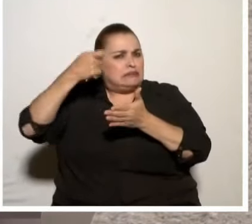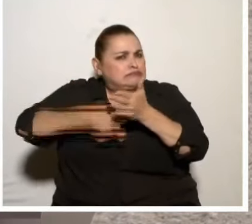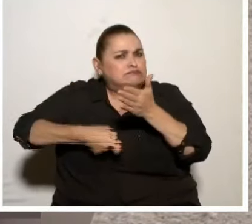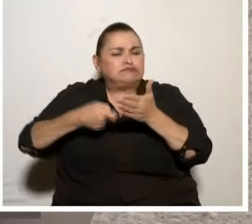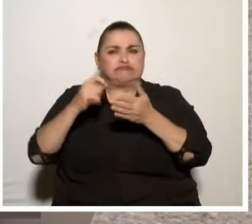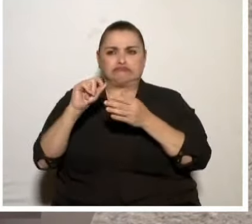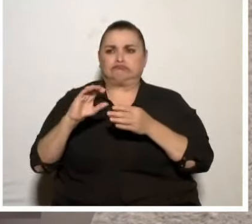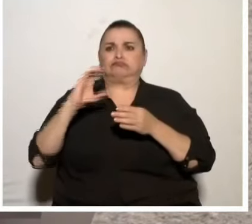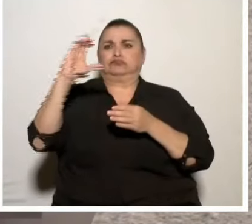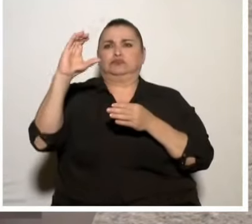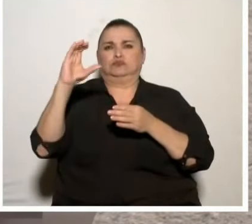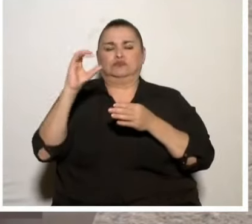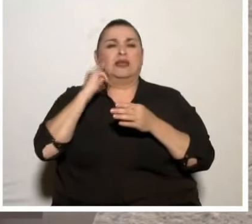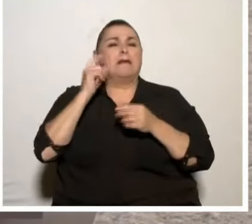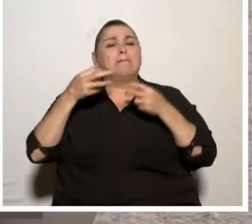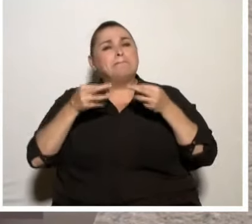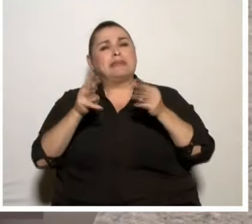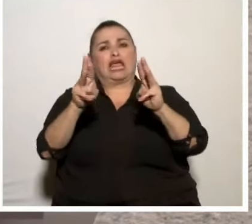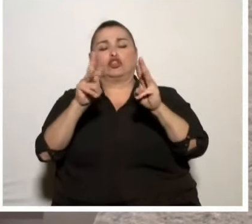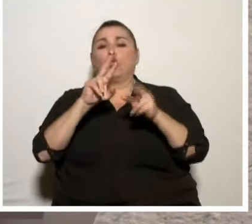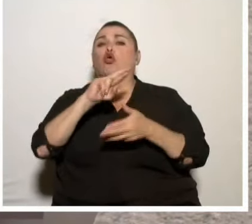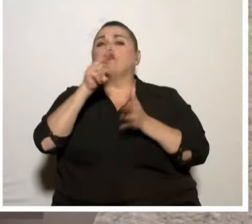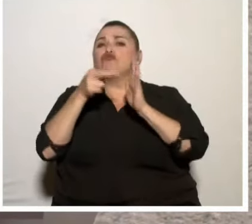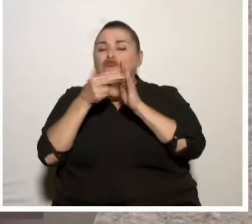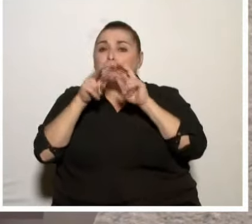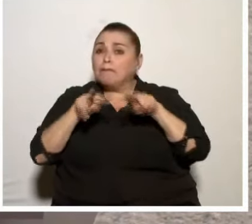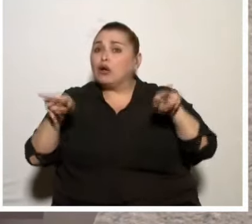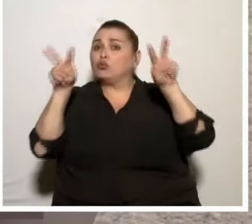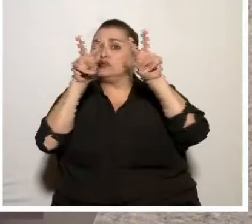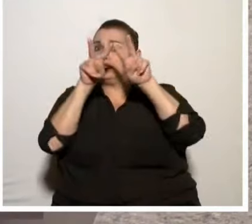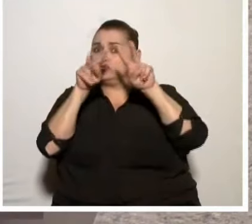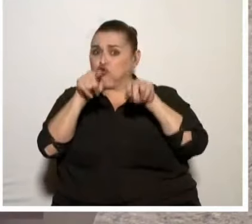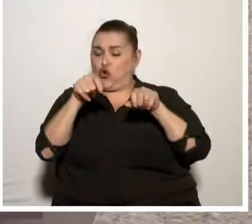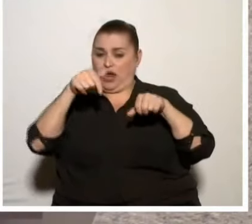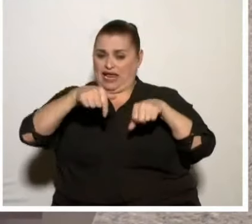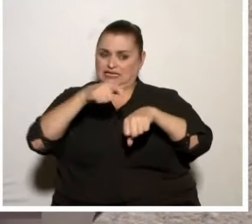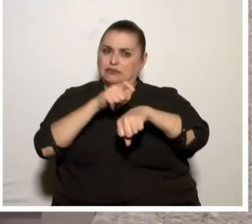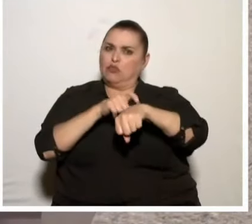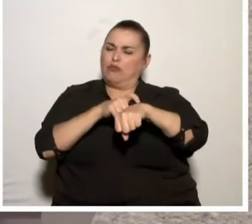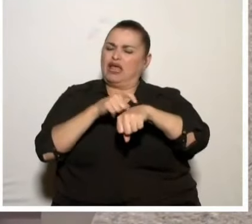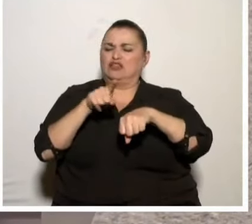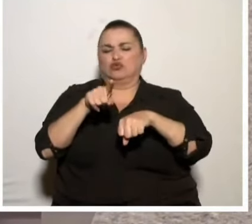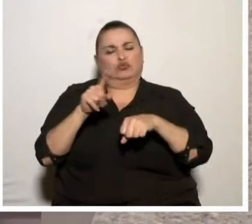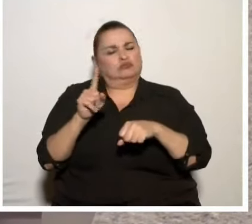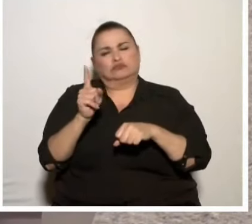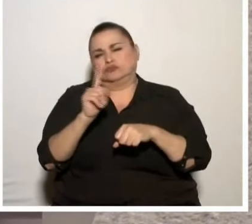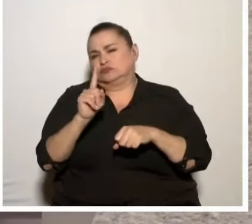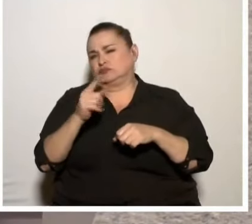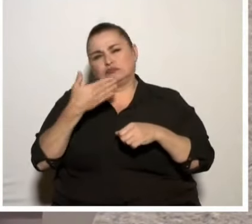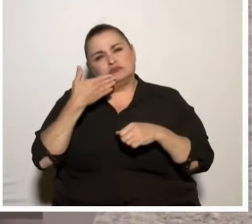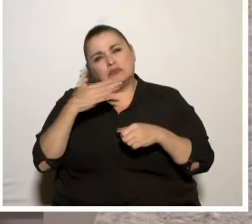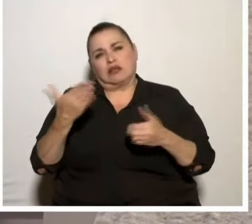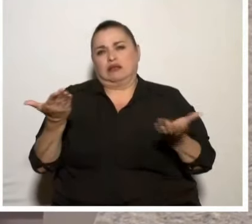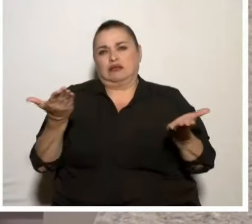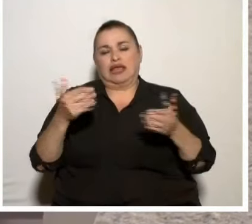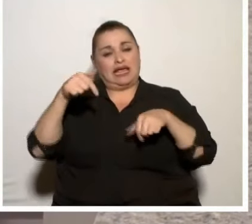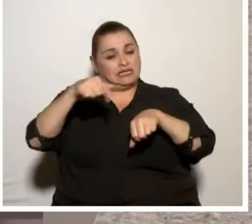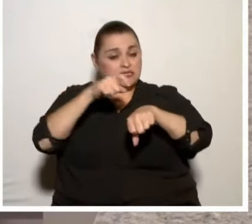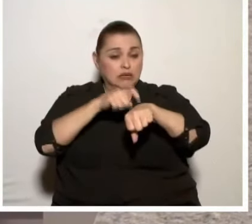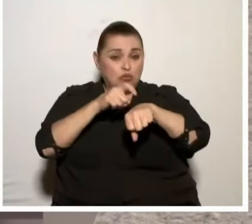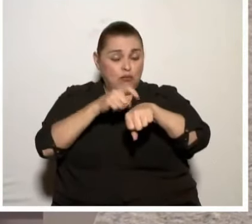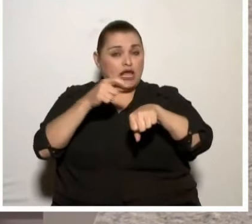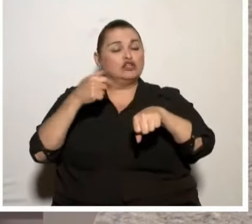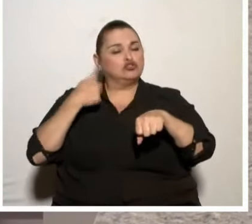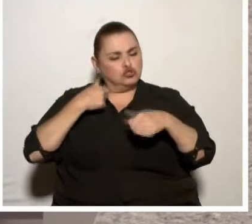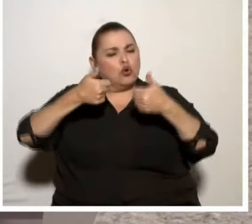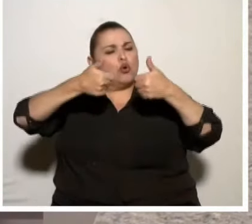de revalorización de propiedades en este momento que también es infame. En esto convengo totalmente con